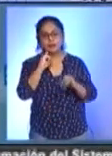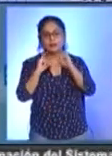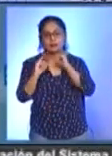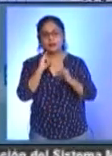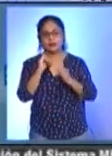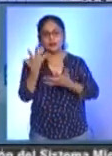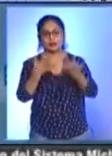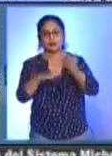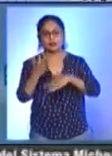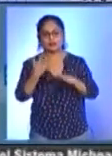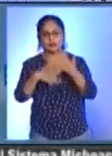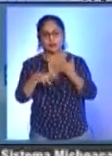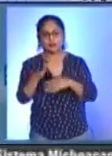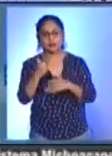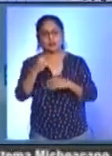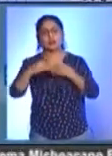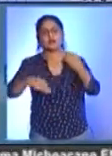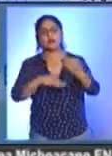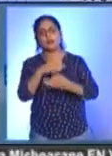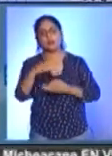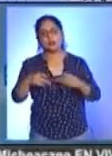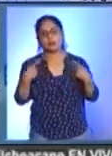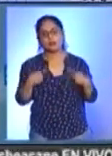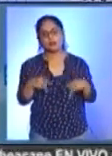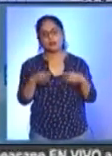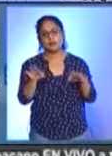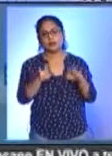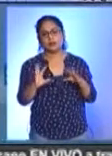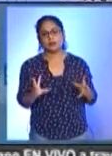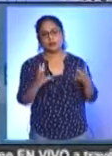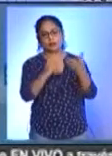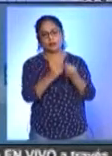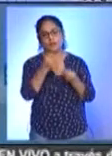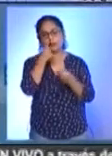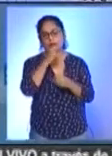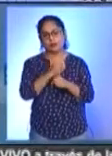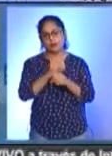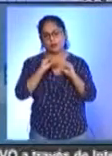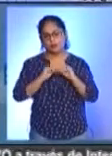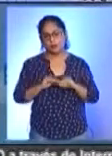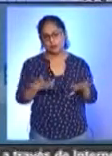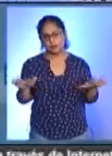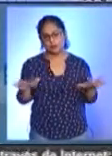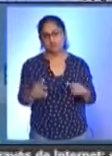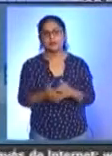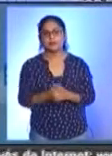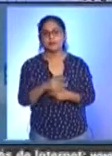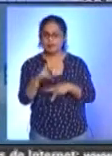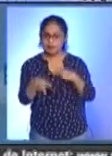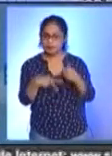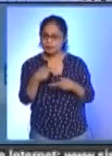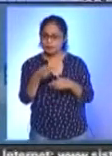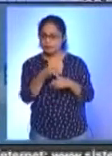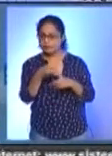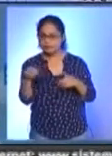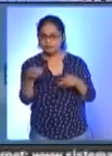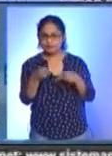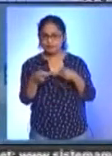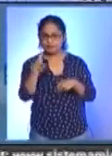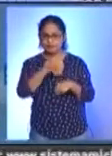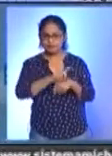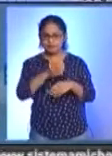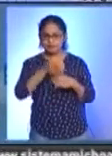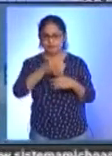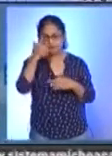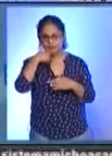intérprete de lengua de señas mexicana y a todo, a todo el equipo que hace posible este espacio informativo. Vamos de hielo a lo que le hemos preparado